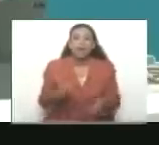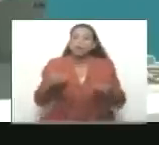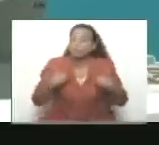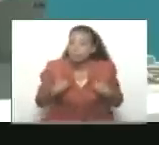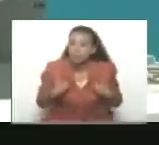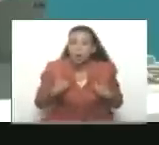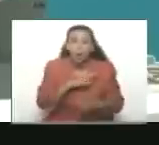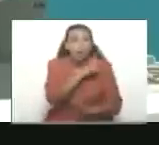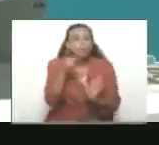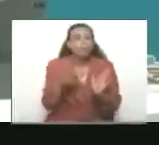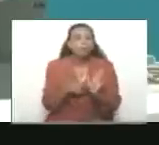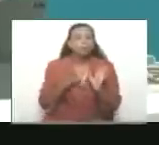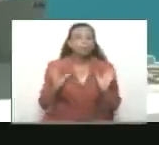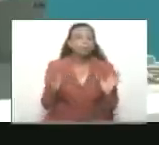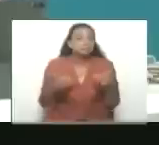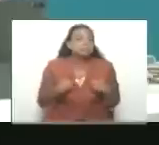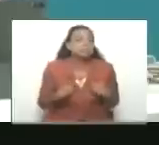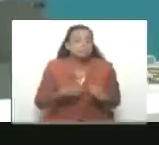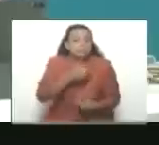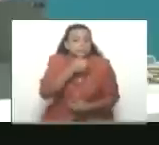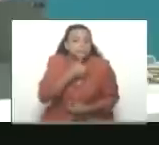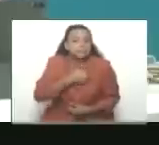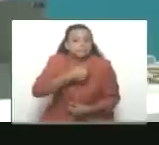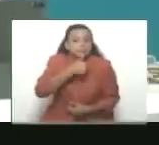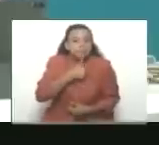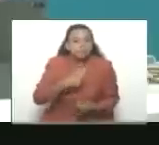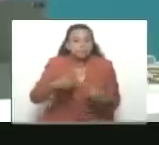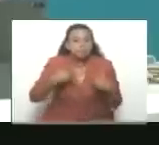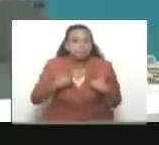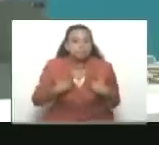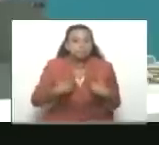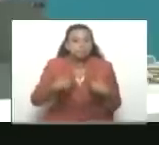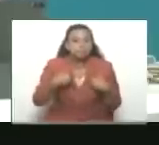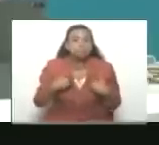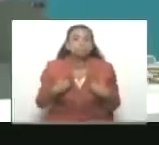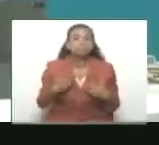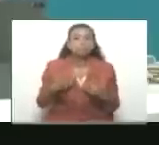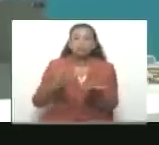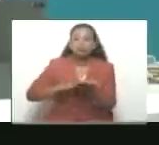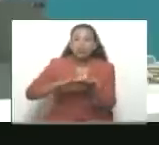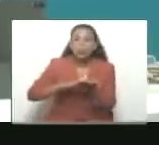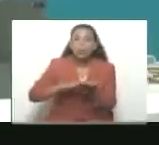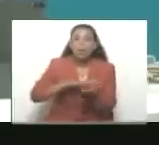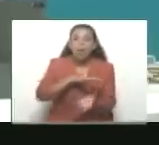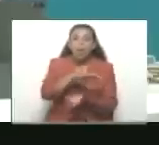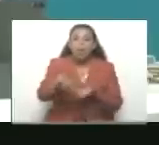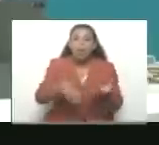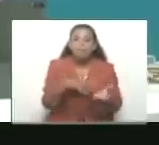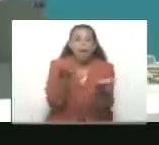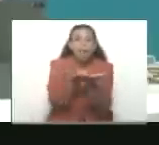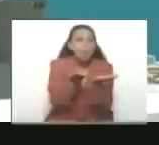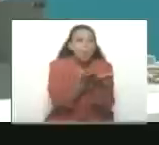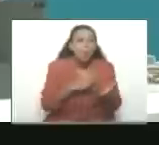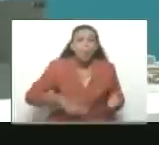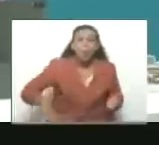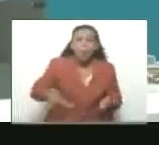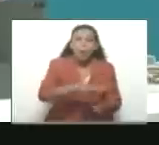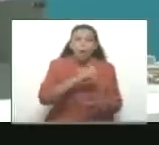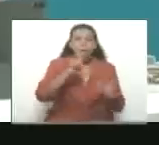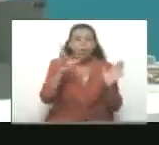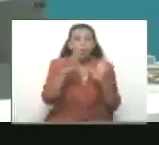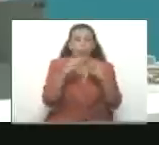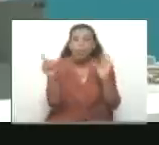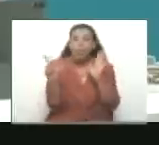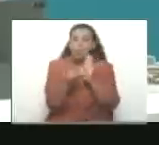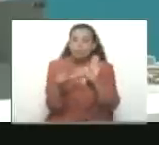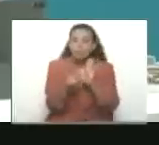parimos completo parimos completo pero tenemos que resolver todas las escuelas todos los liceos